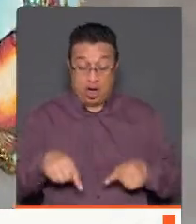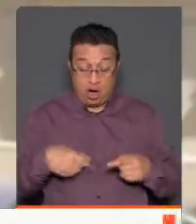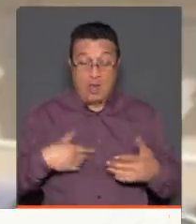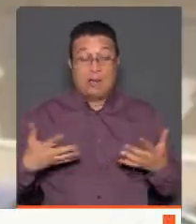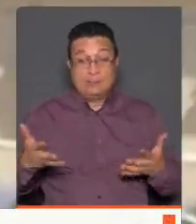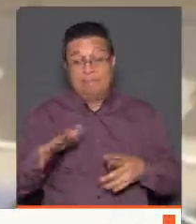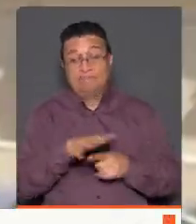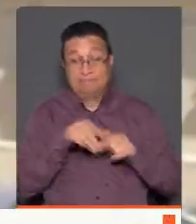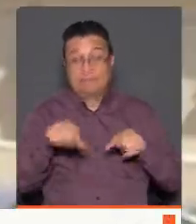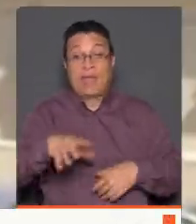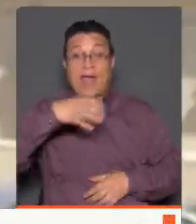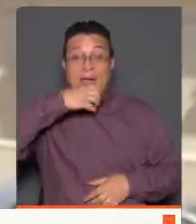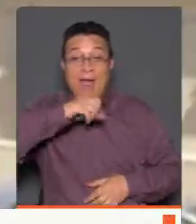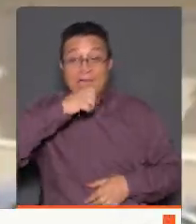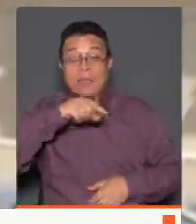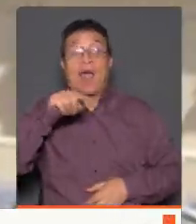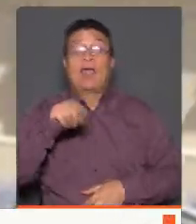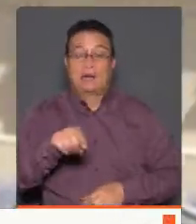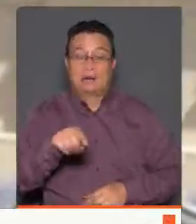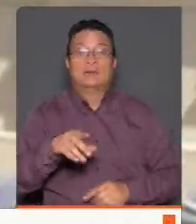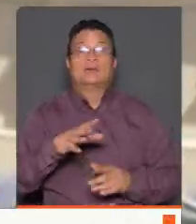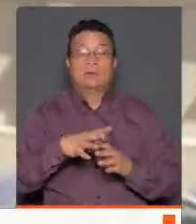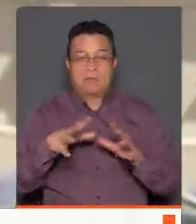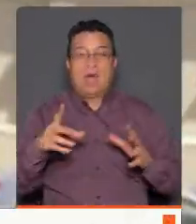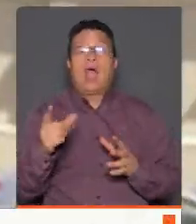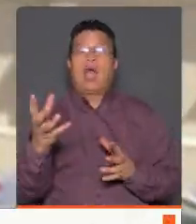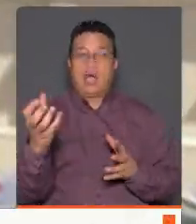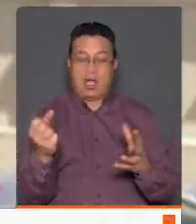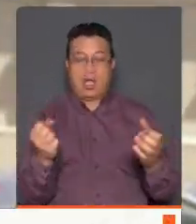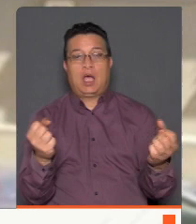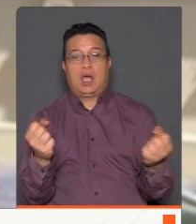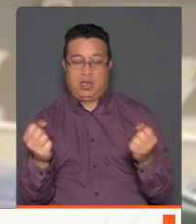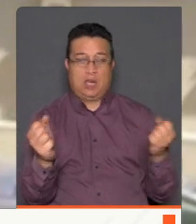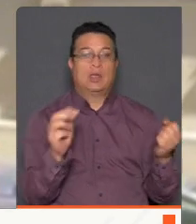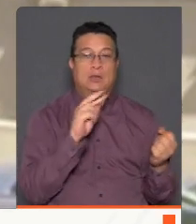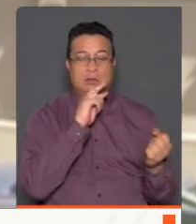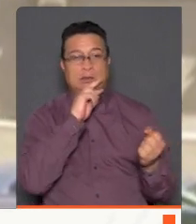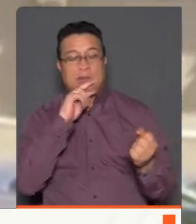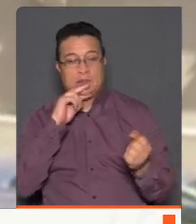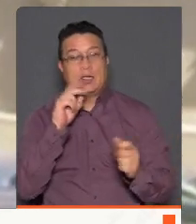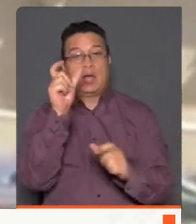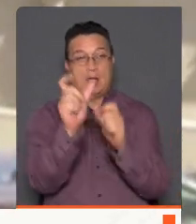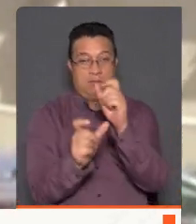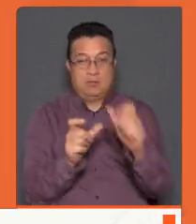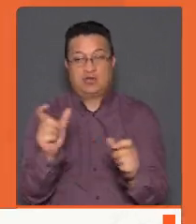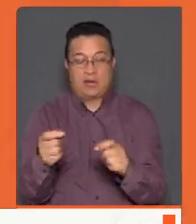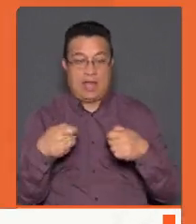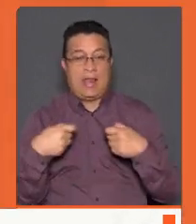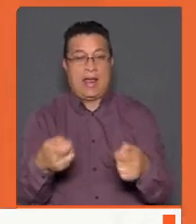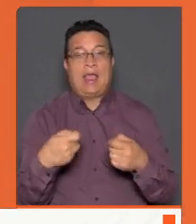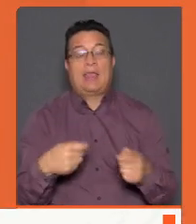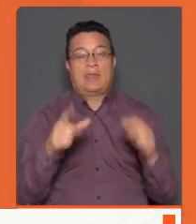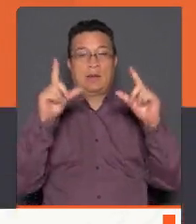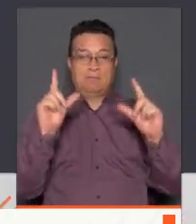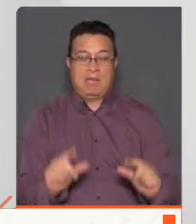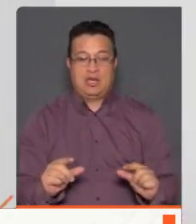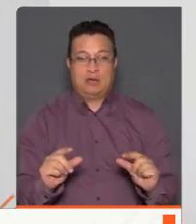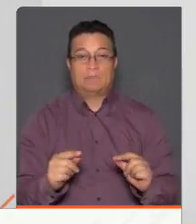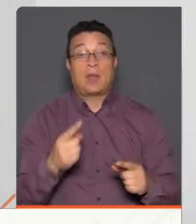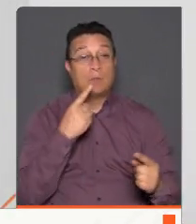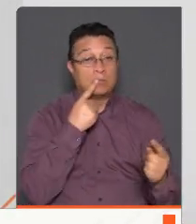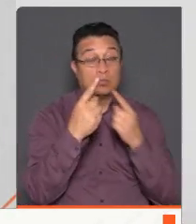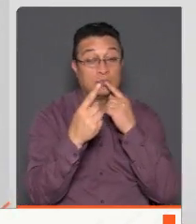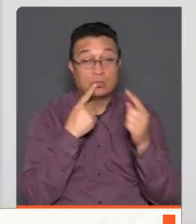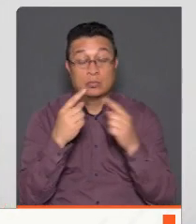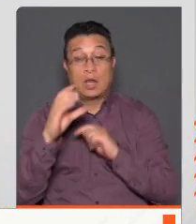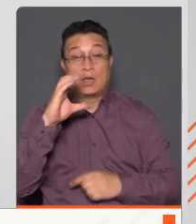esta Navidad va a ser más austera y las personas van a gastar menos. Según una encuesta de la Cámara